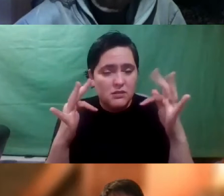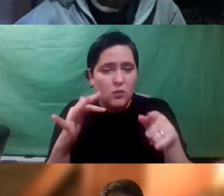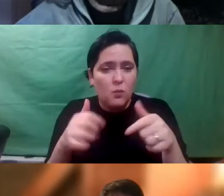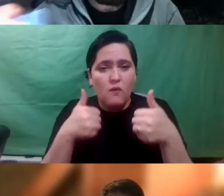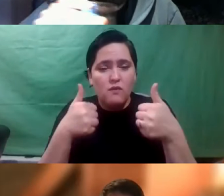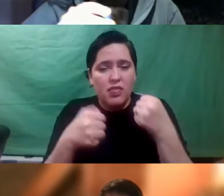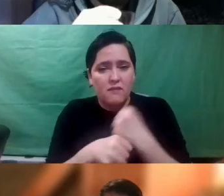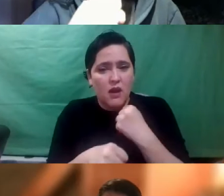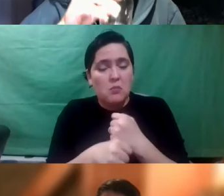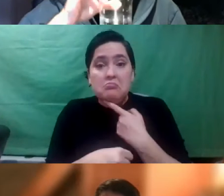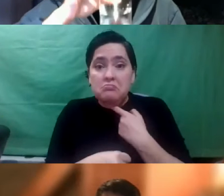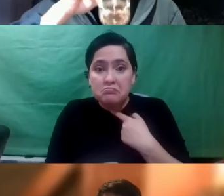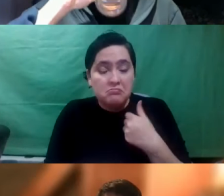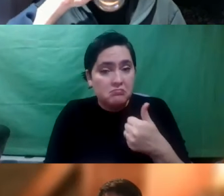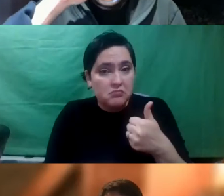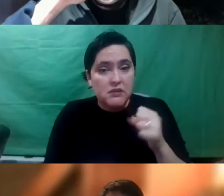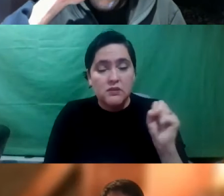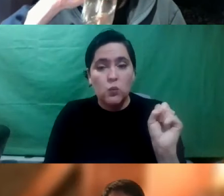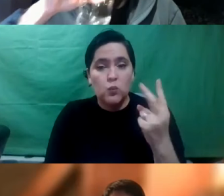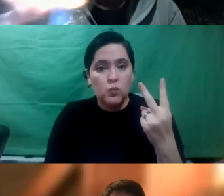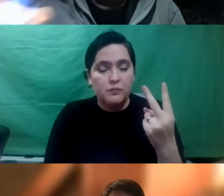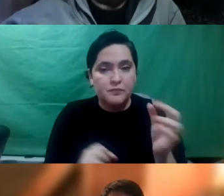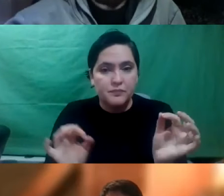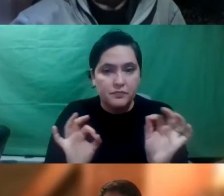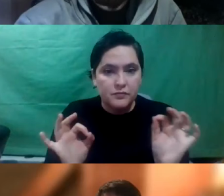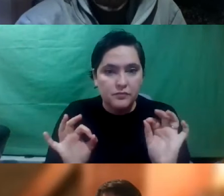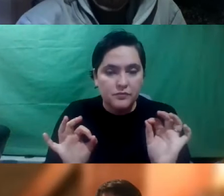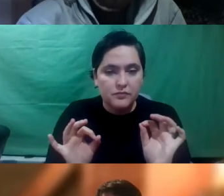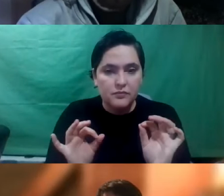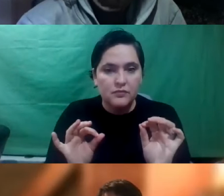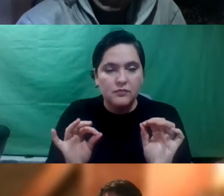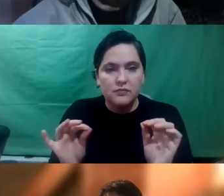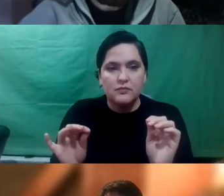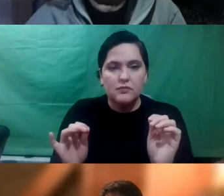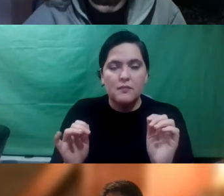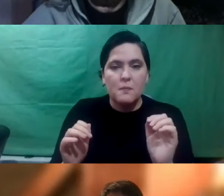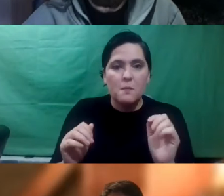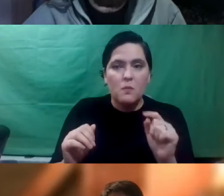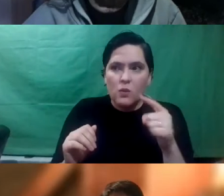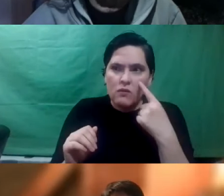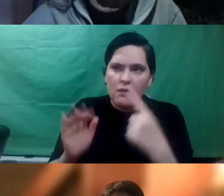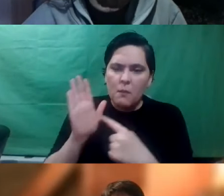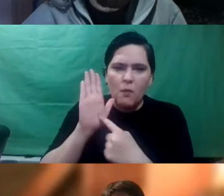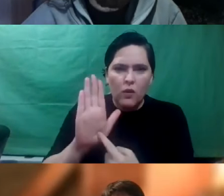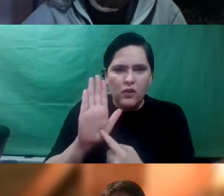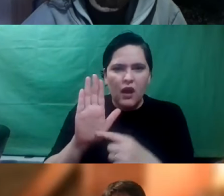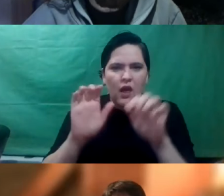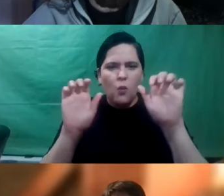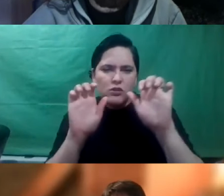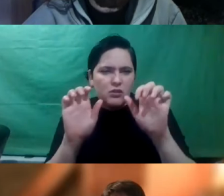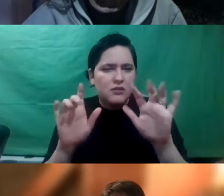muy interesante. Segundo, si bien mostraste las ecuaciones y todo, quería preguntarte